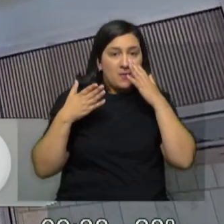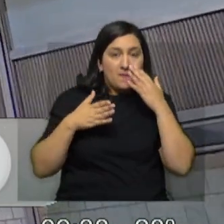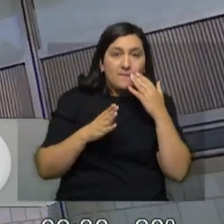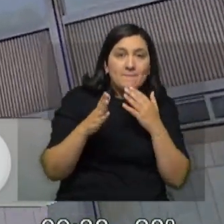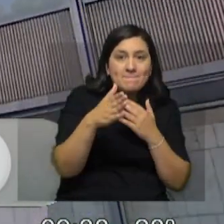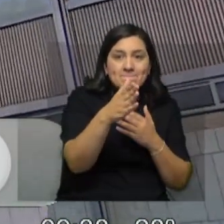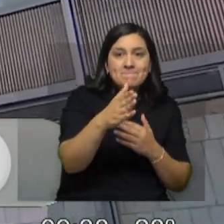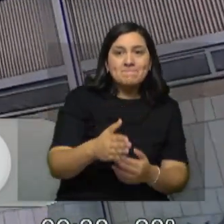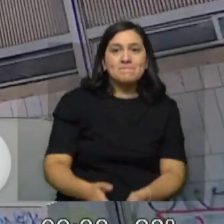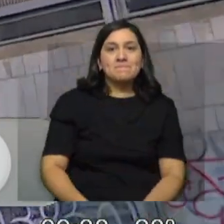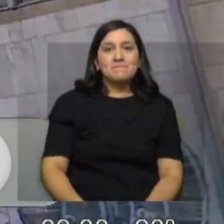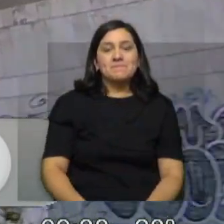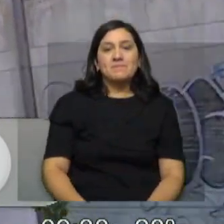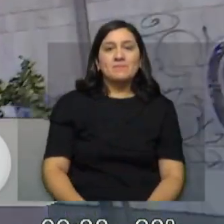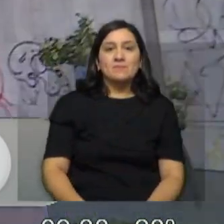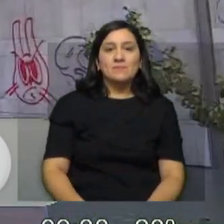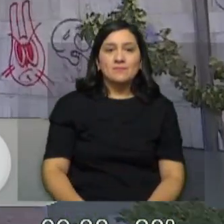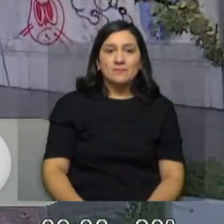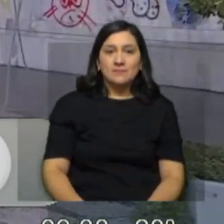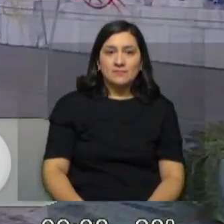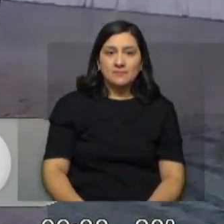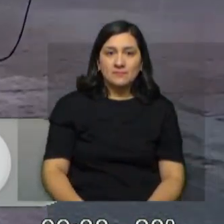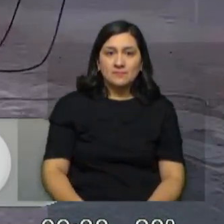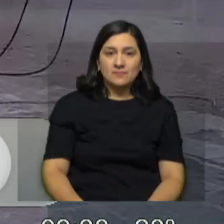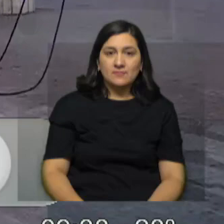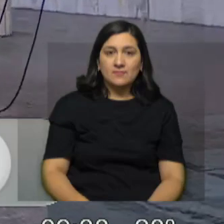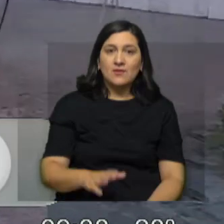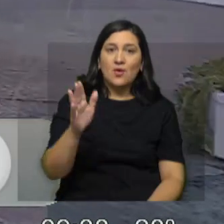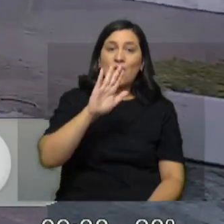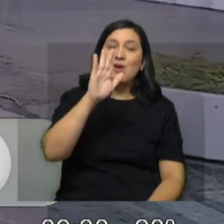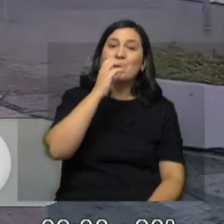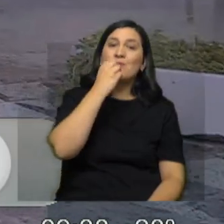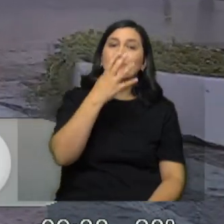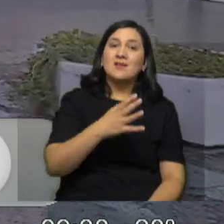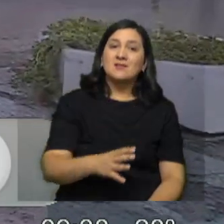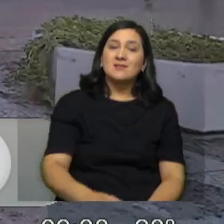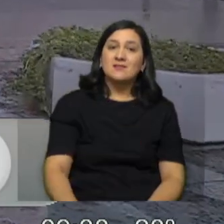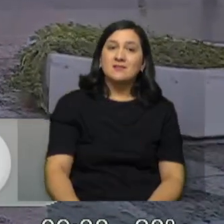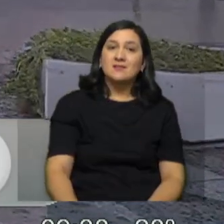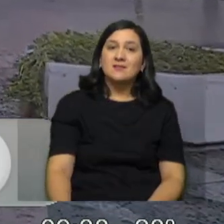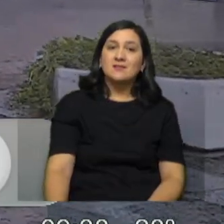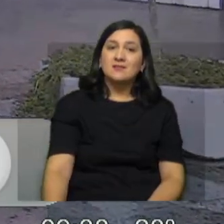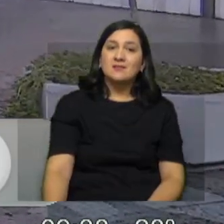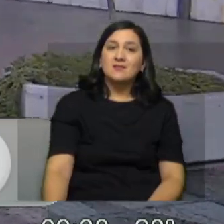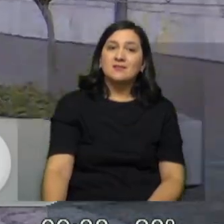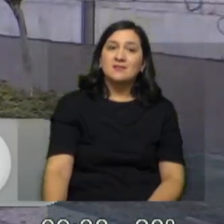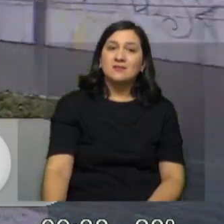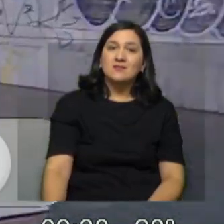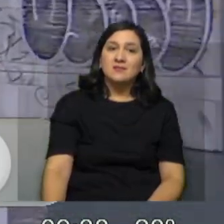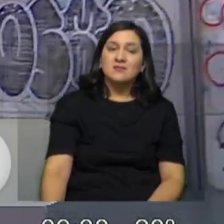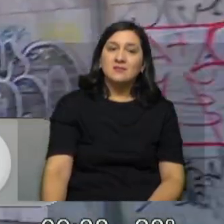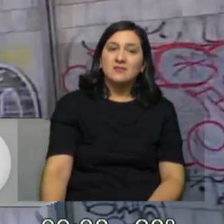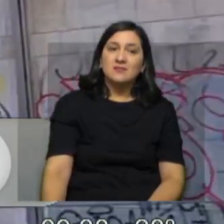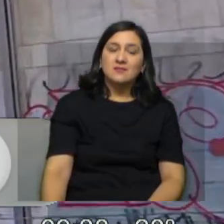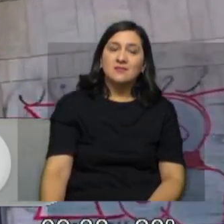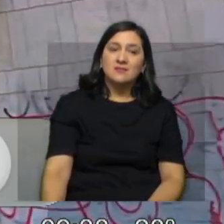de... Ay, ya lo veo colgado en las redes. Estimadísimo, ¿cómo le va? ¿Qué? No puedo pasar. Queríamos hablar con el héroe, que lo tenemos